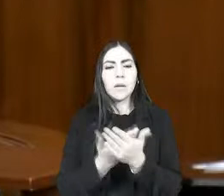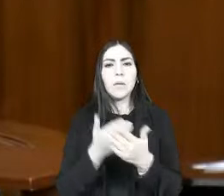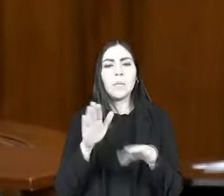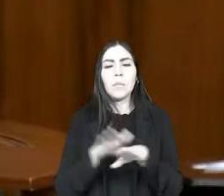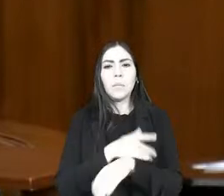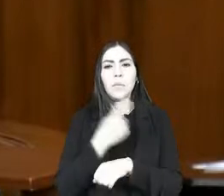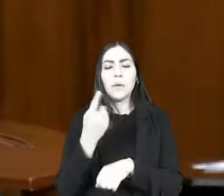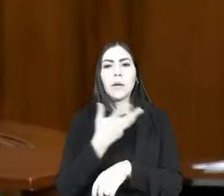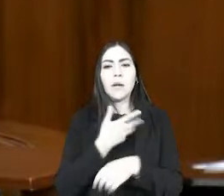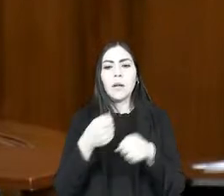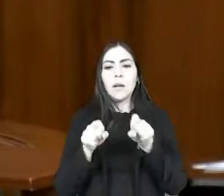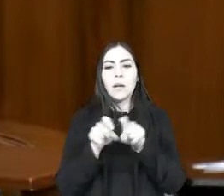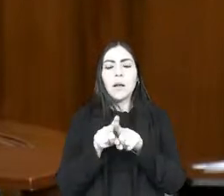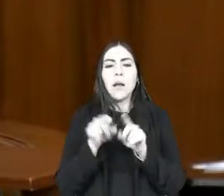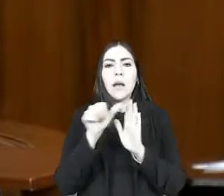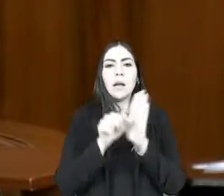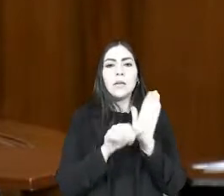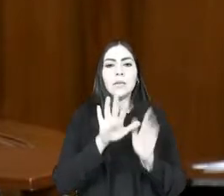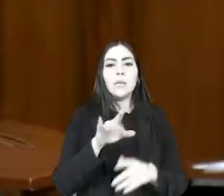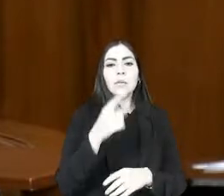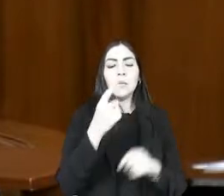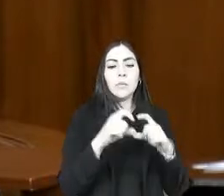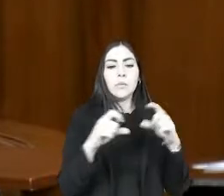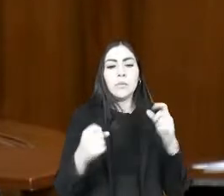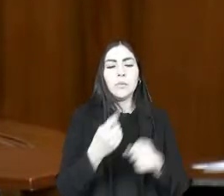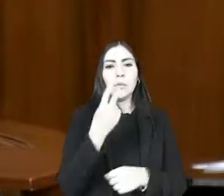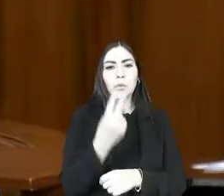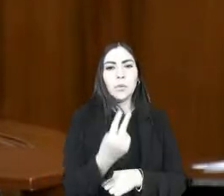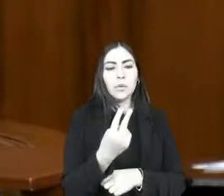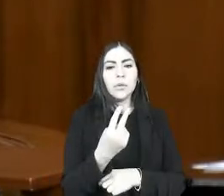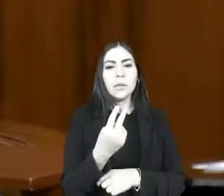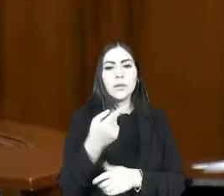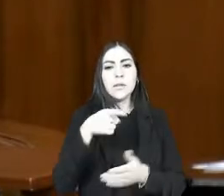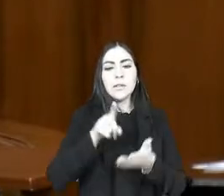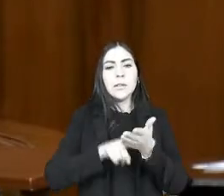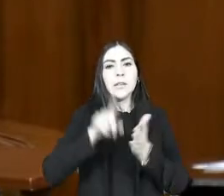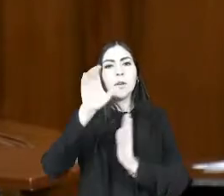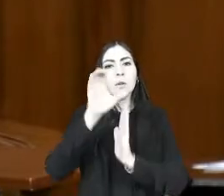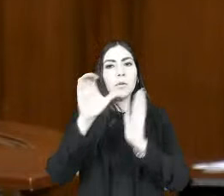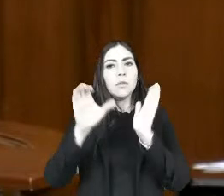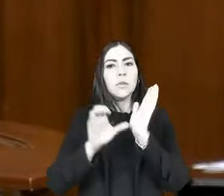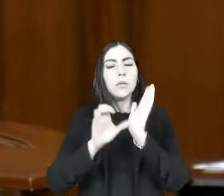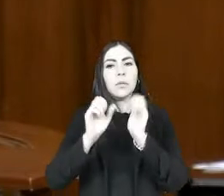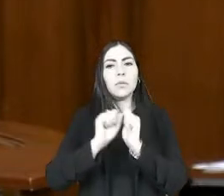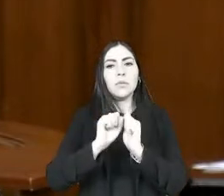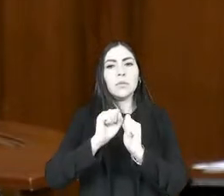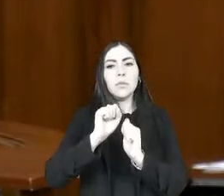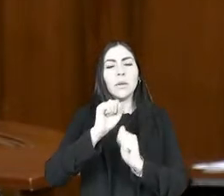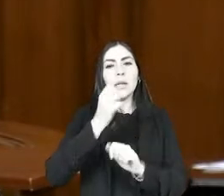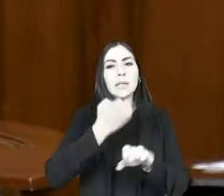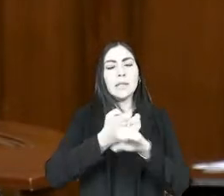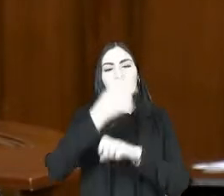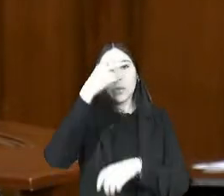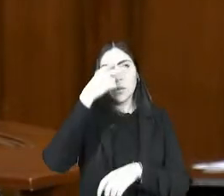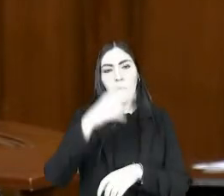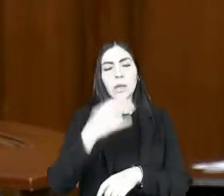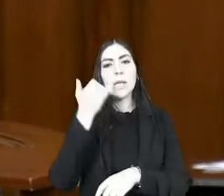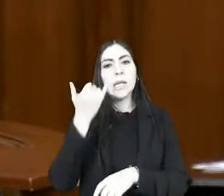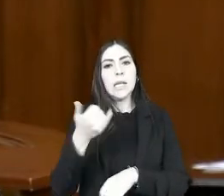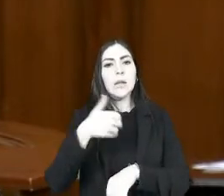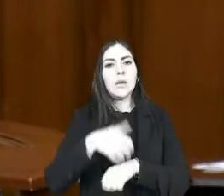artículos 51, fracción 2 de la Constitución Política del Estado Libre y Soberano de México y